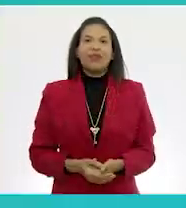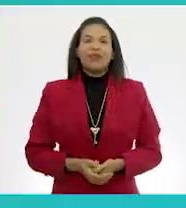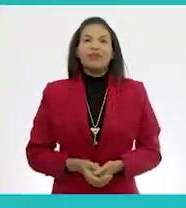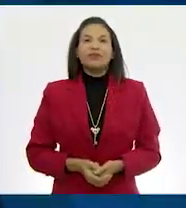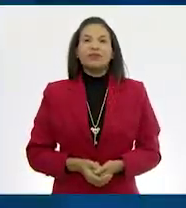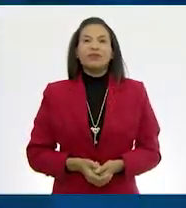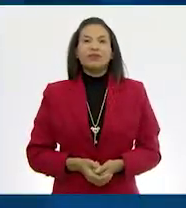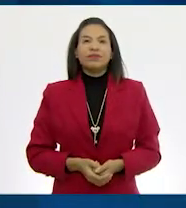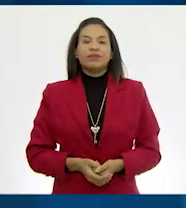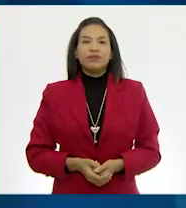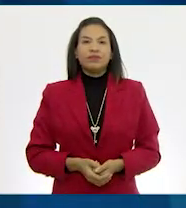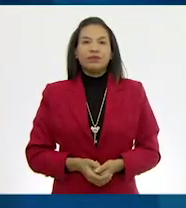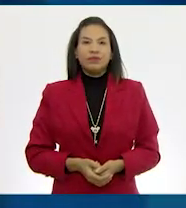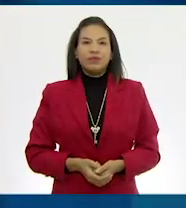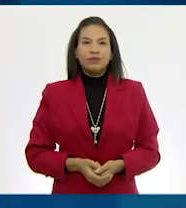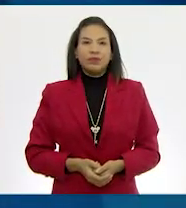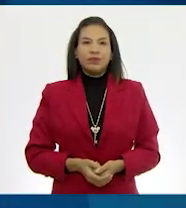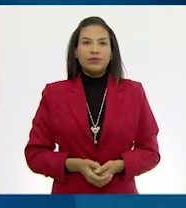sí